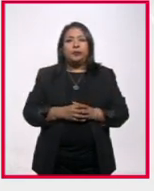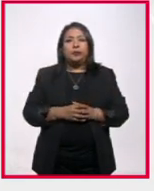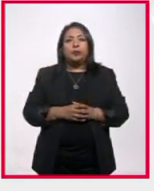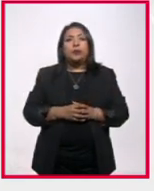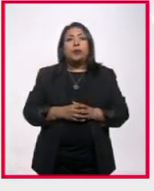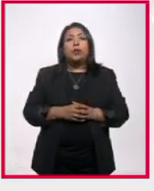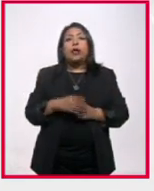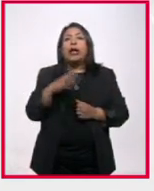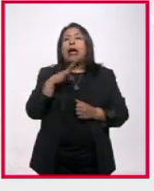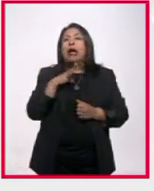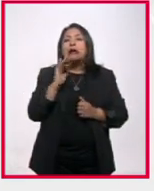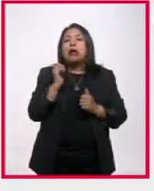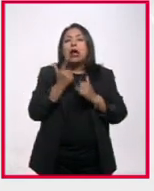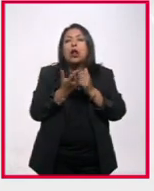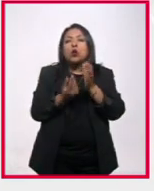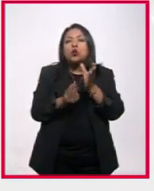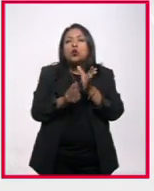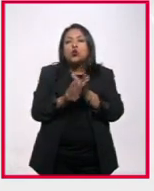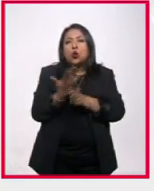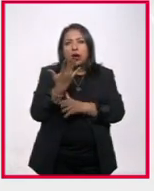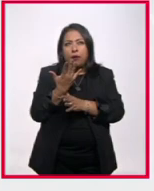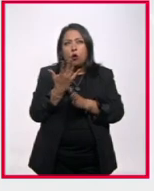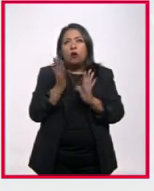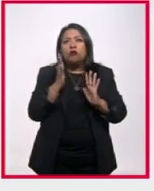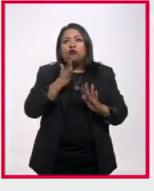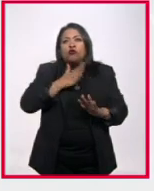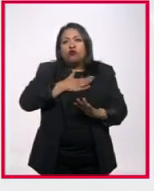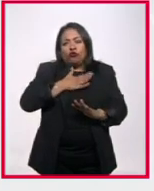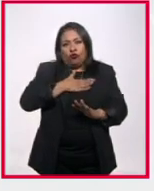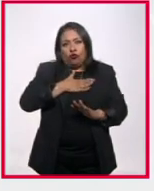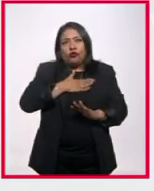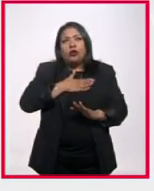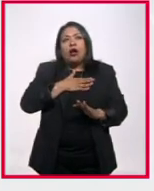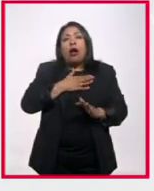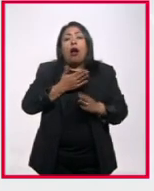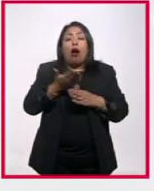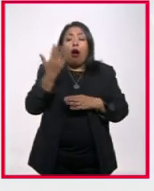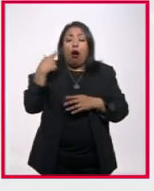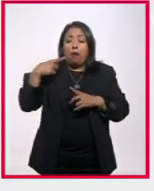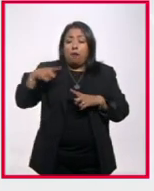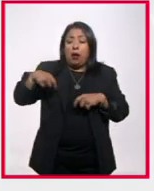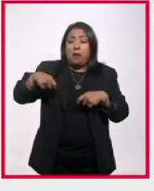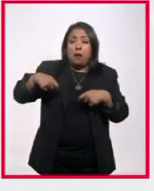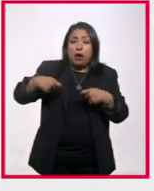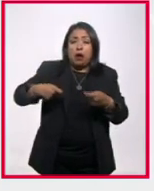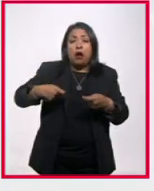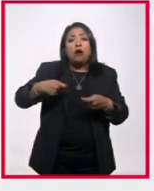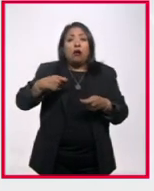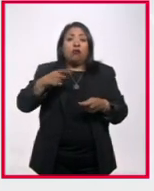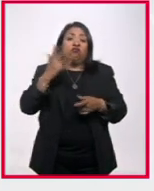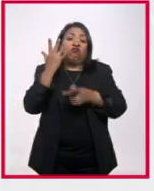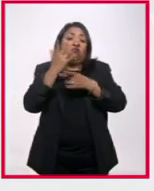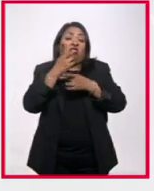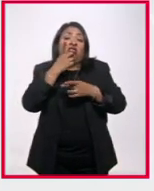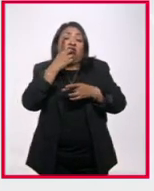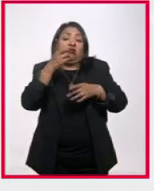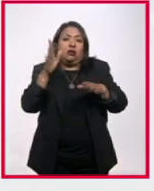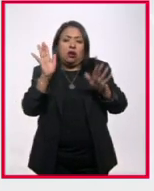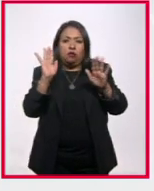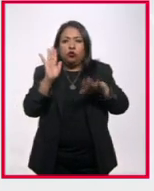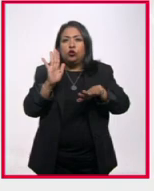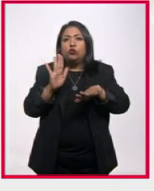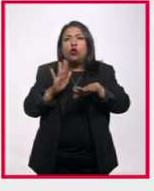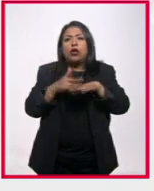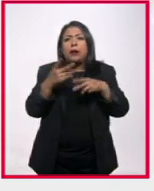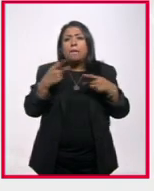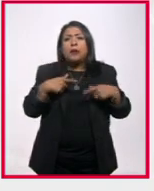Hay como algo nuevo que nosotros en nuestros orígenes pues decíamos, ¿no? Que por qué